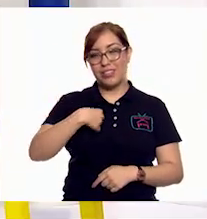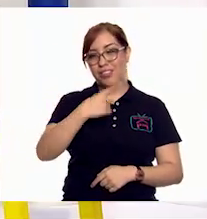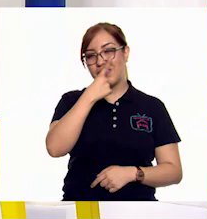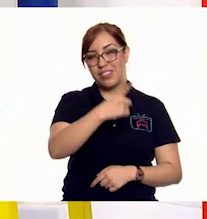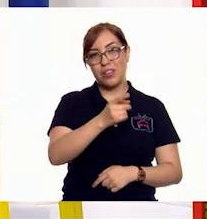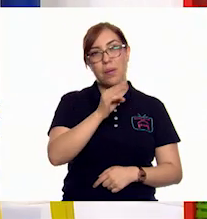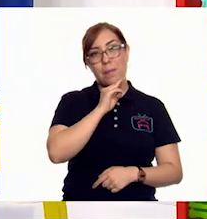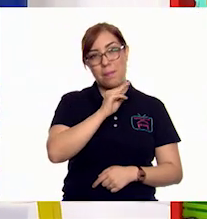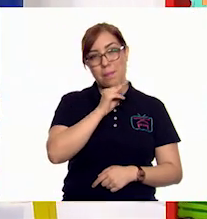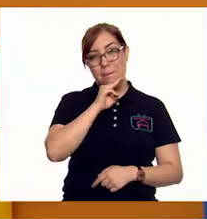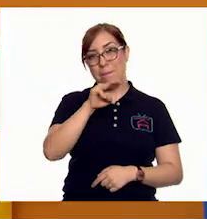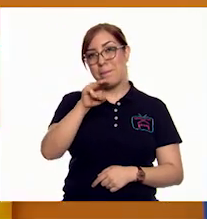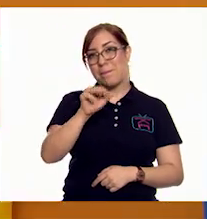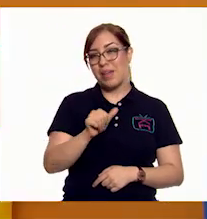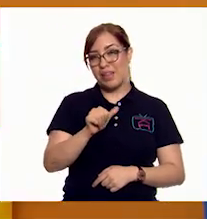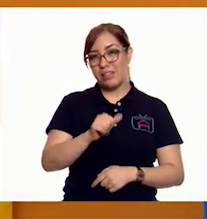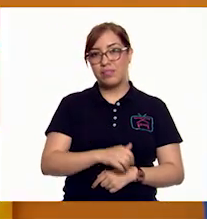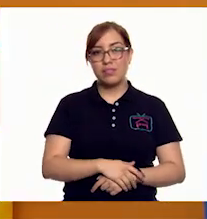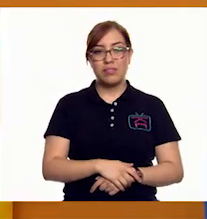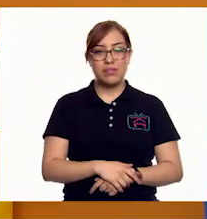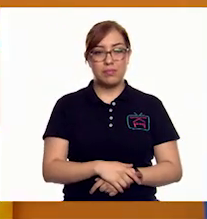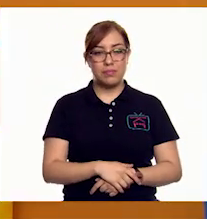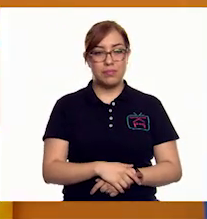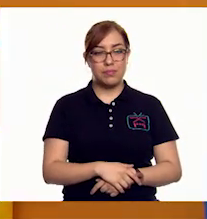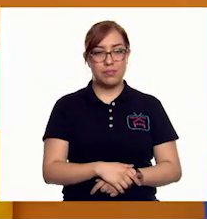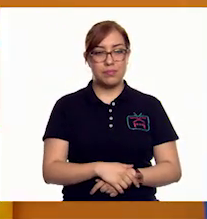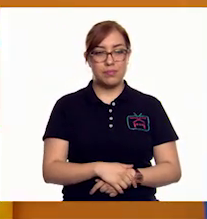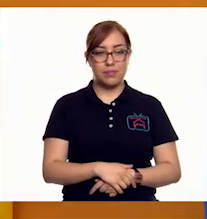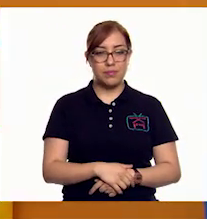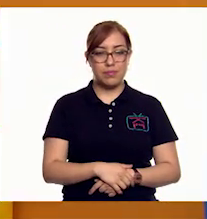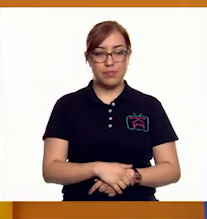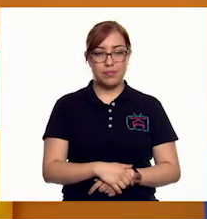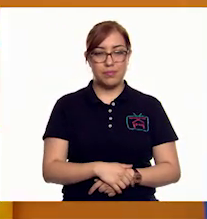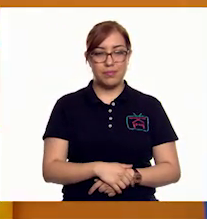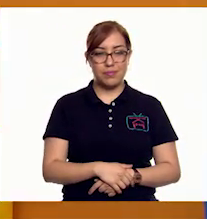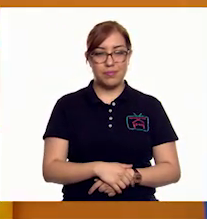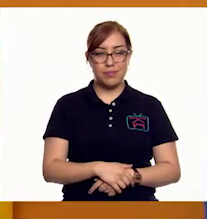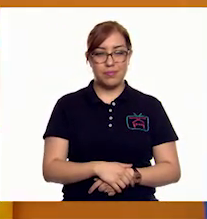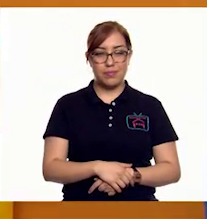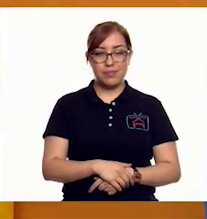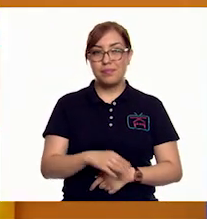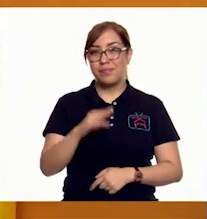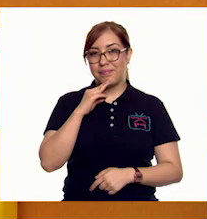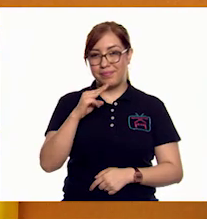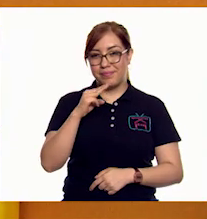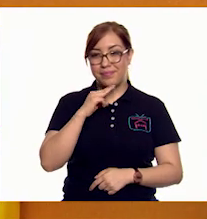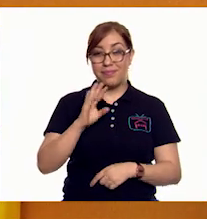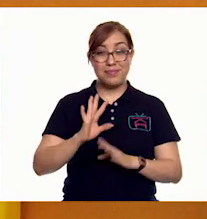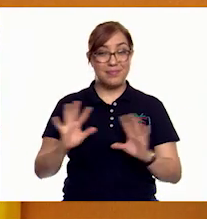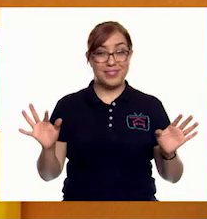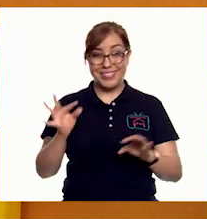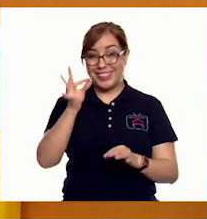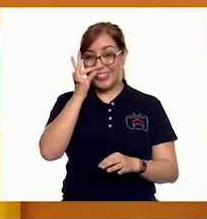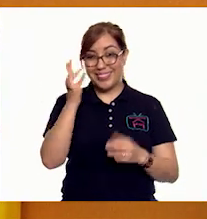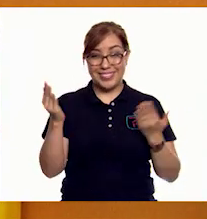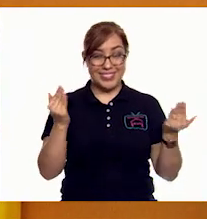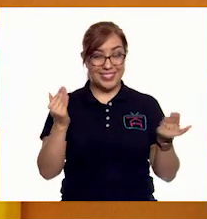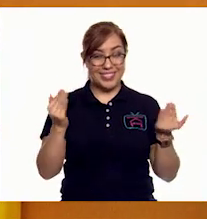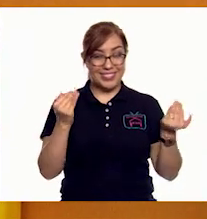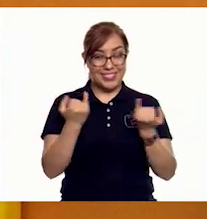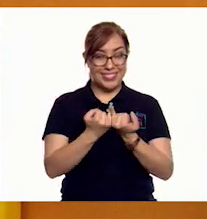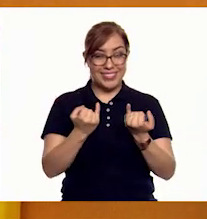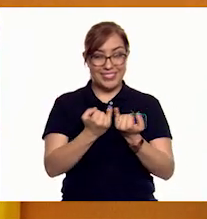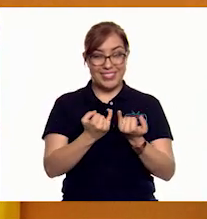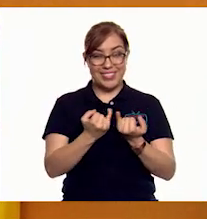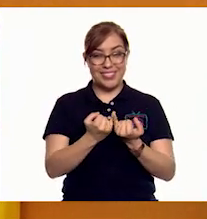Ma, entonces, mami. Ay, aquí yo la tengo. Muy bien. Ya vamos casi iguales, Pilar. Ah, sí. Muy bien. Uno,